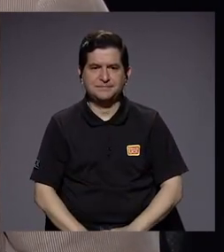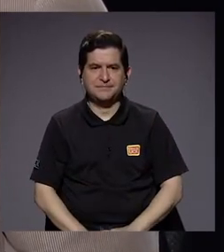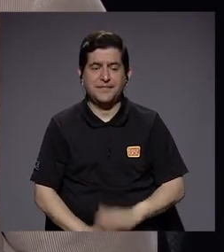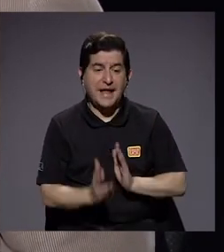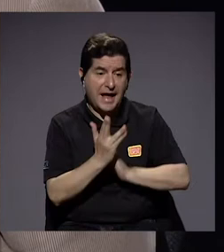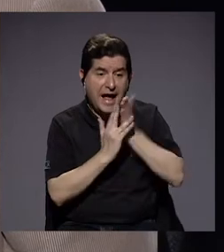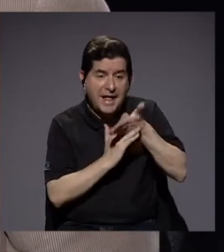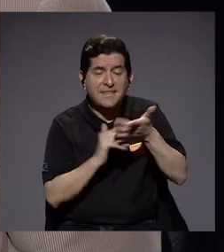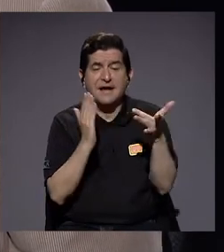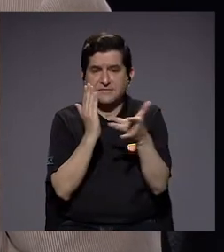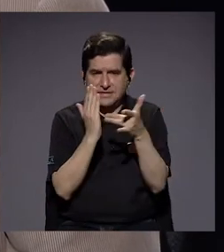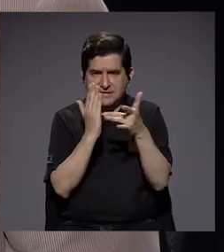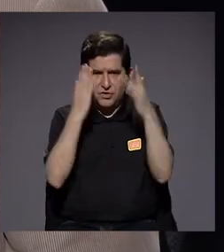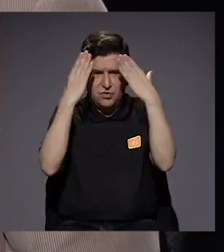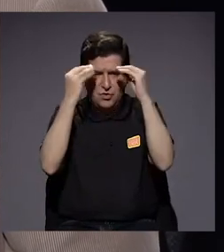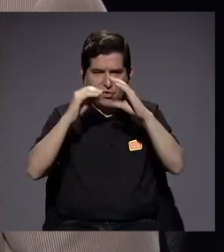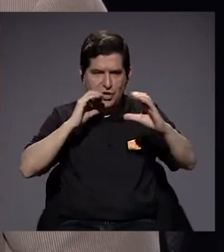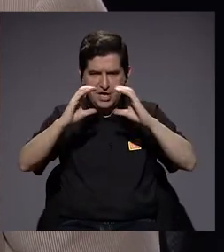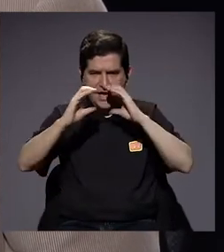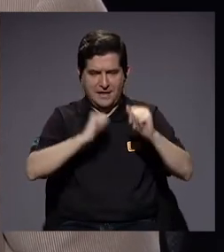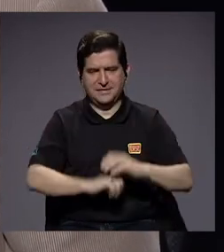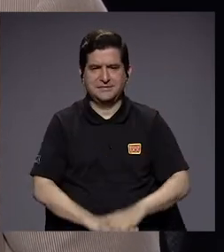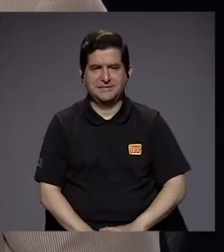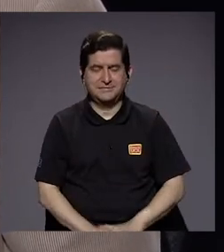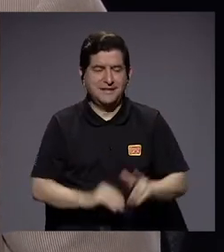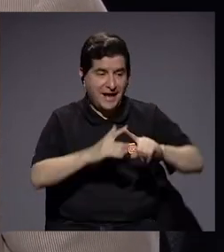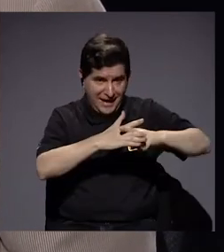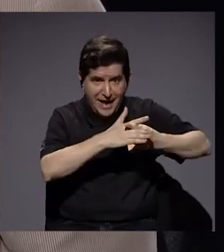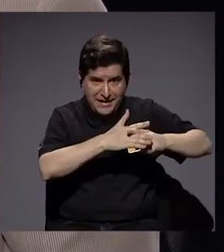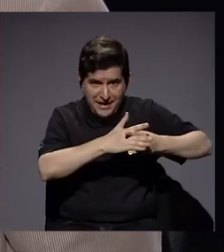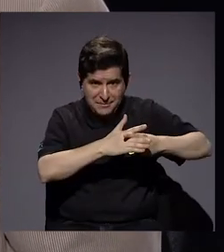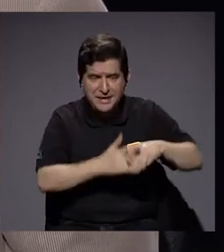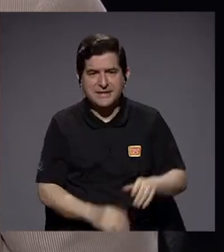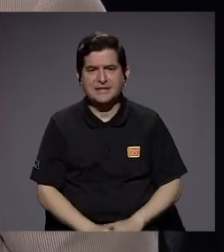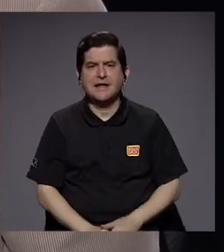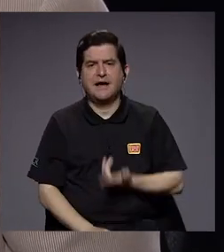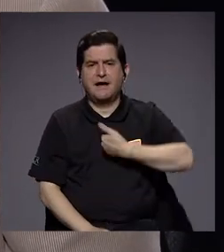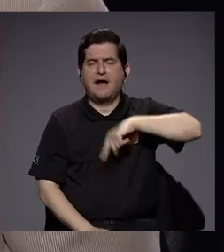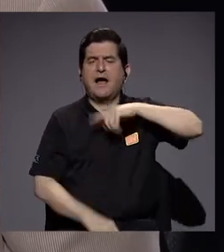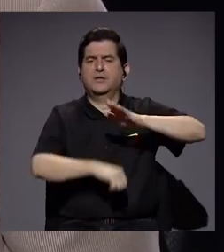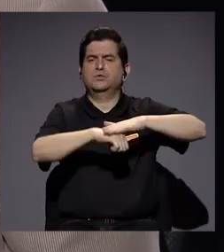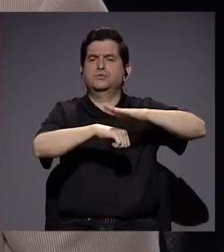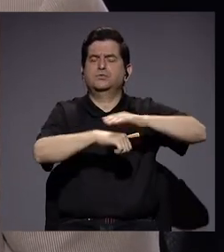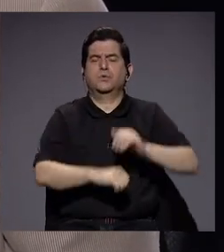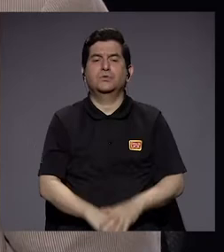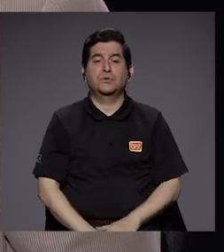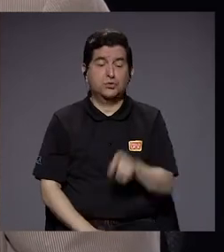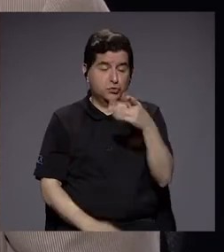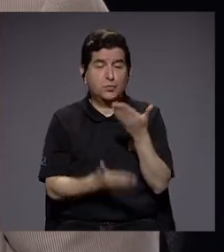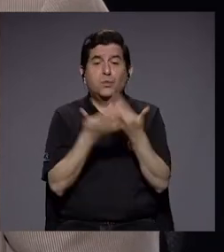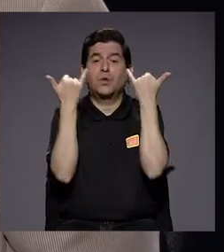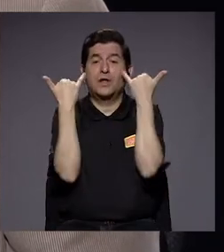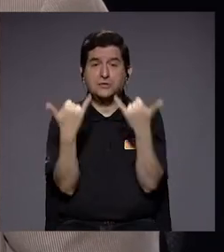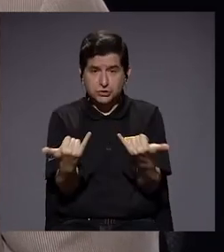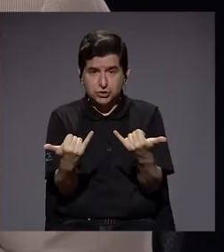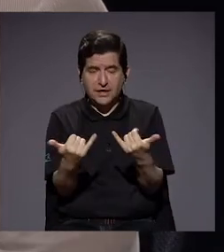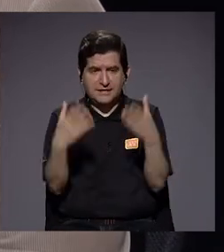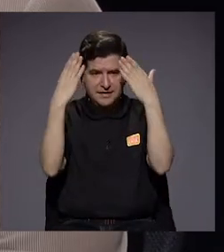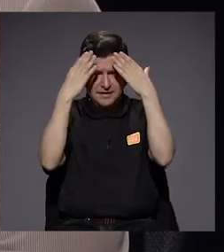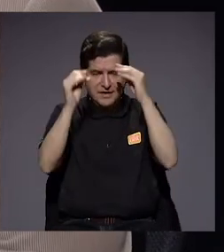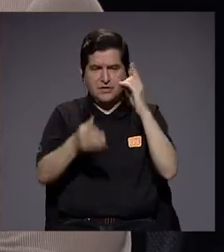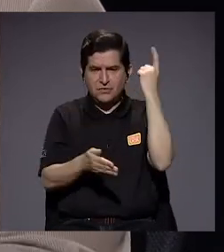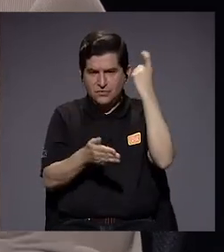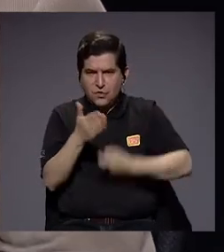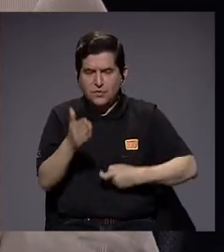que es por medio de las tecnologías de información y comunicaciones, es la herramienta, es la llave que nos va a permitir eso. Y así está demostrado también en los